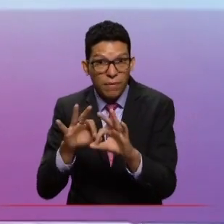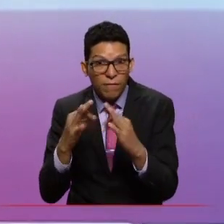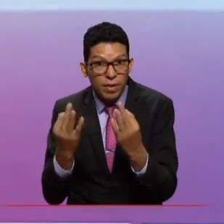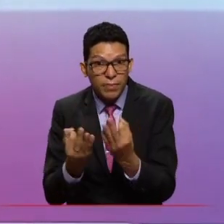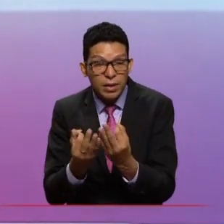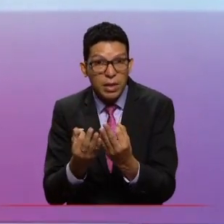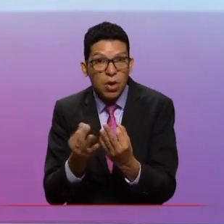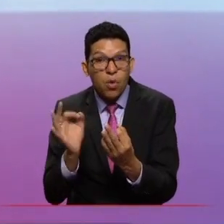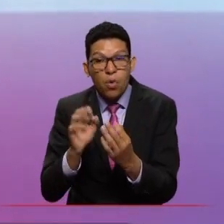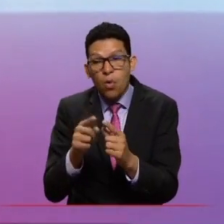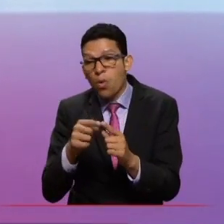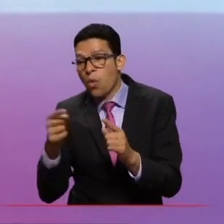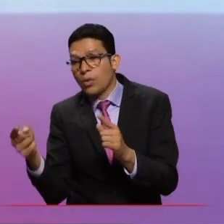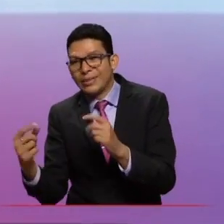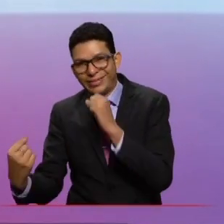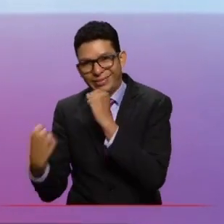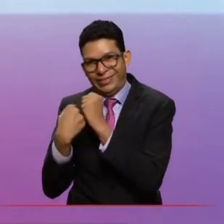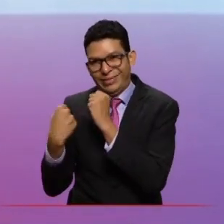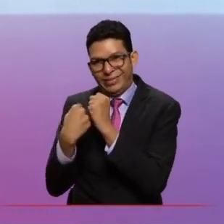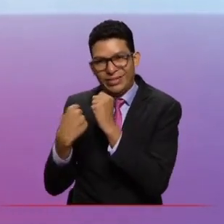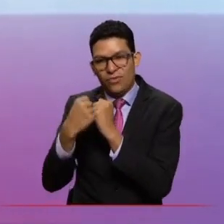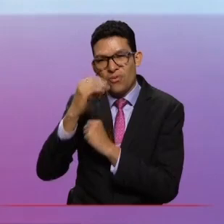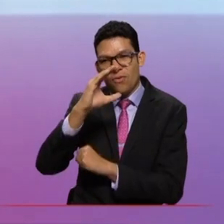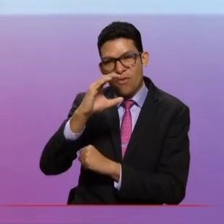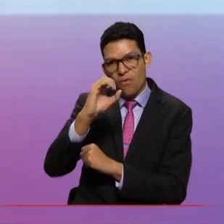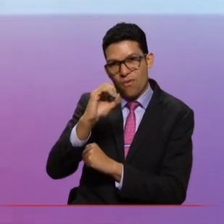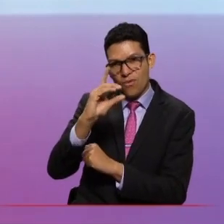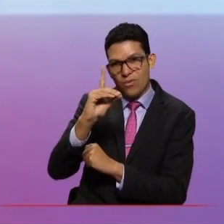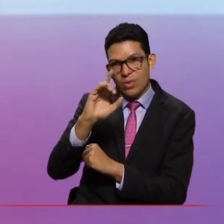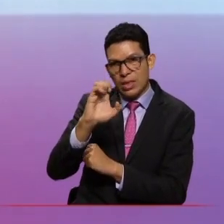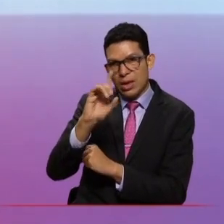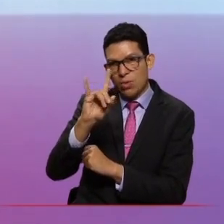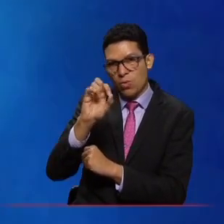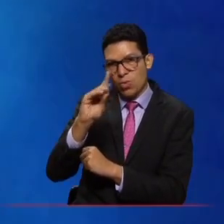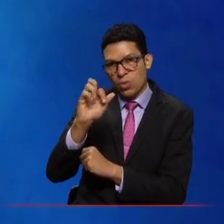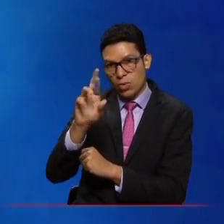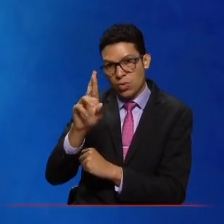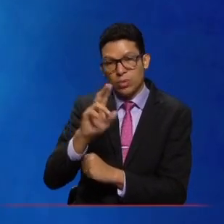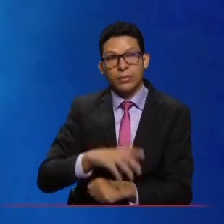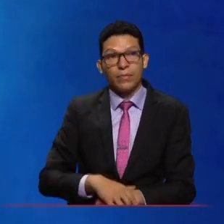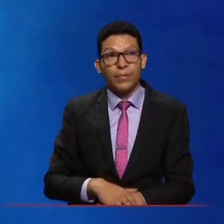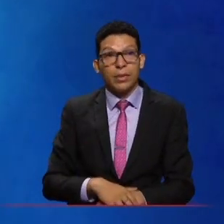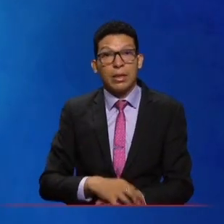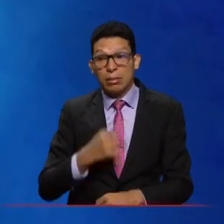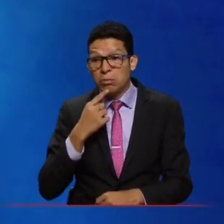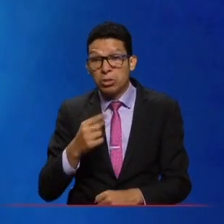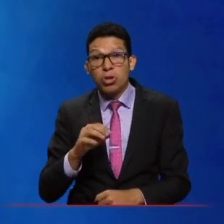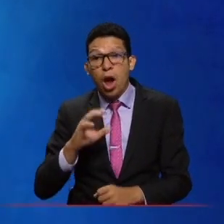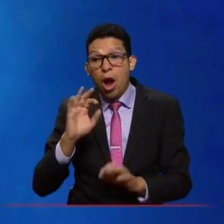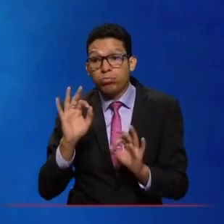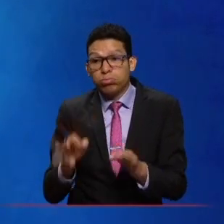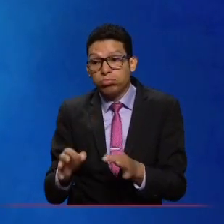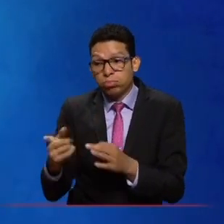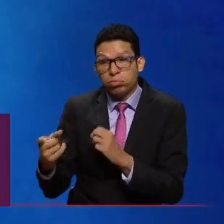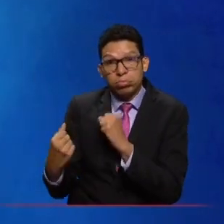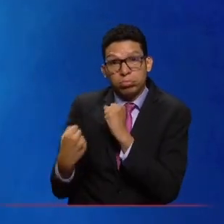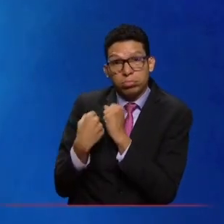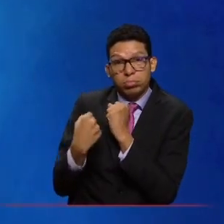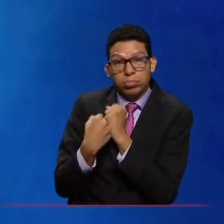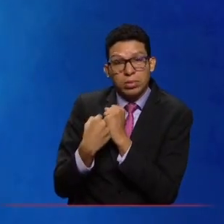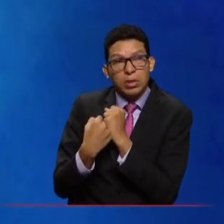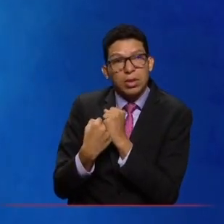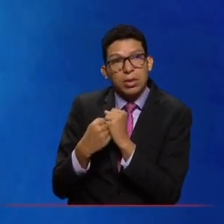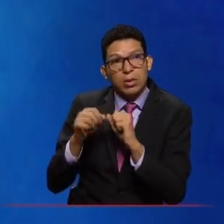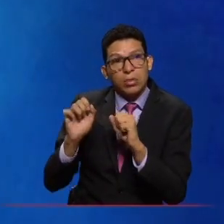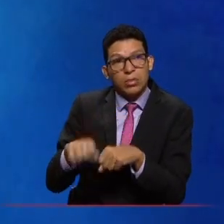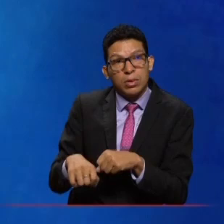al codeudor? Porque el codeudor podría ser una persona que no es su familia. Exactamente. Si existe un codeudor, un avalista, ese codeudor